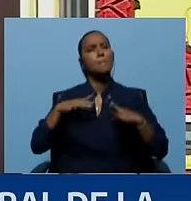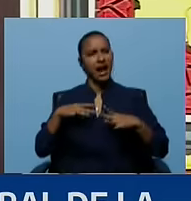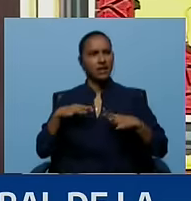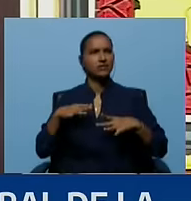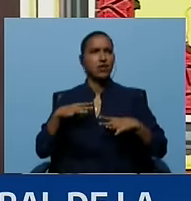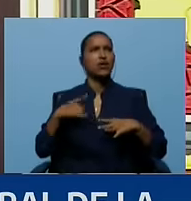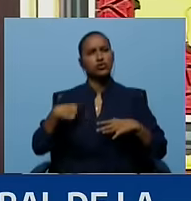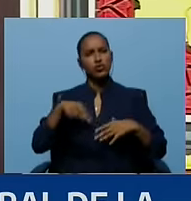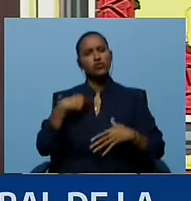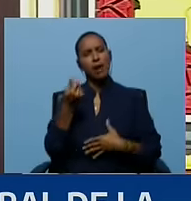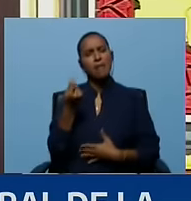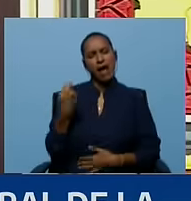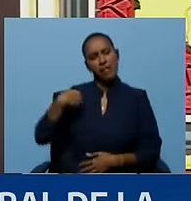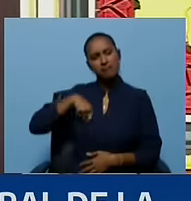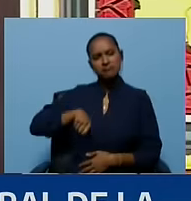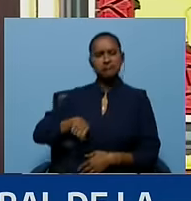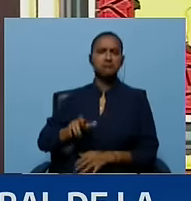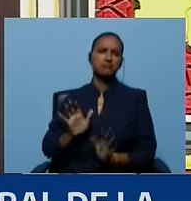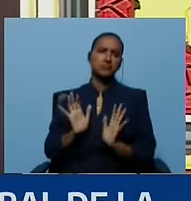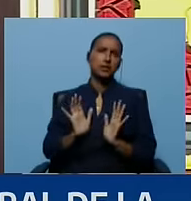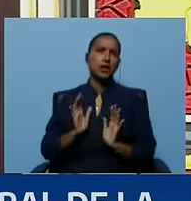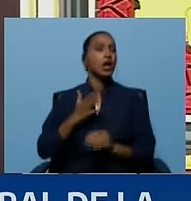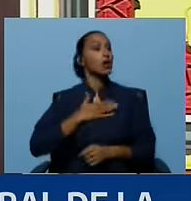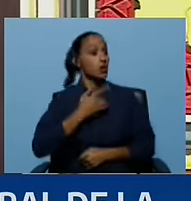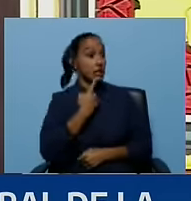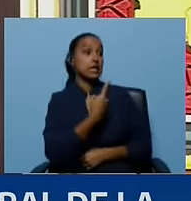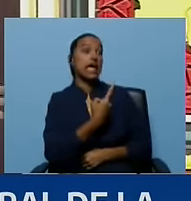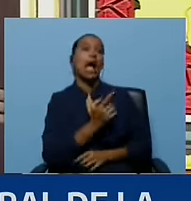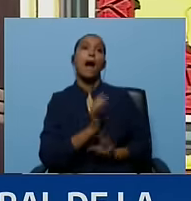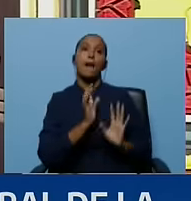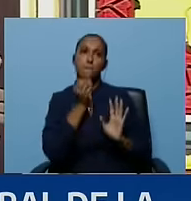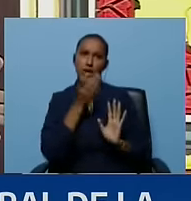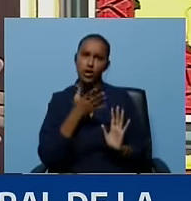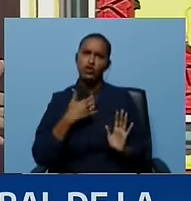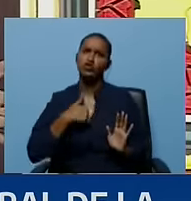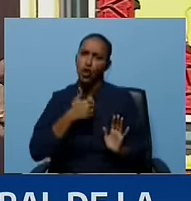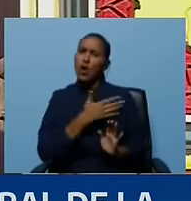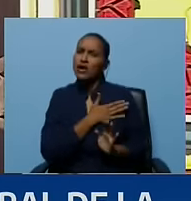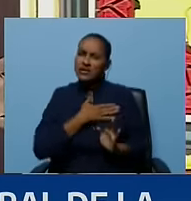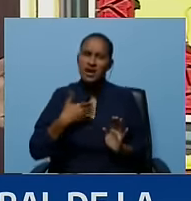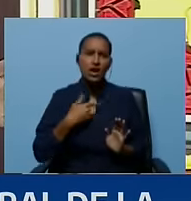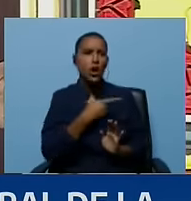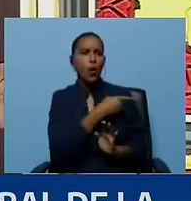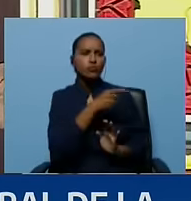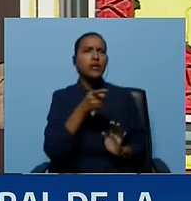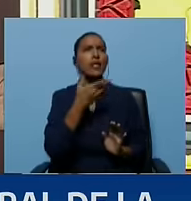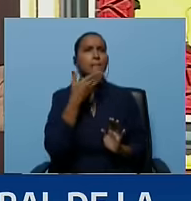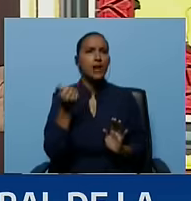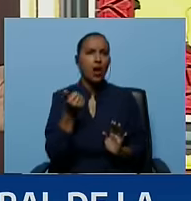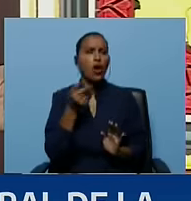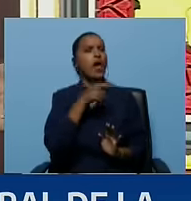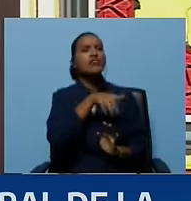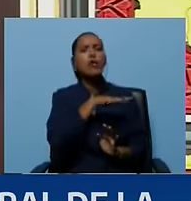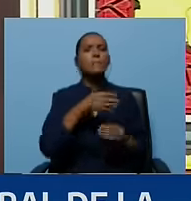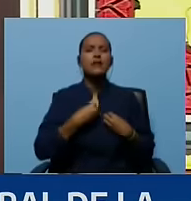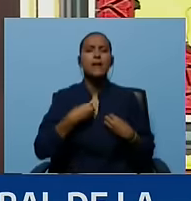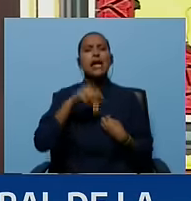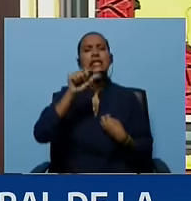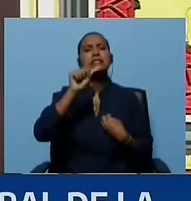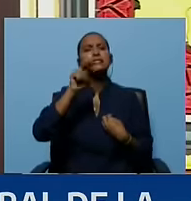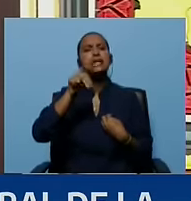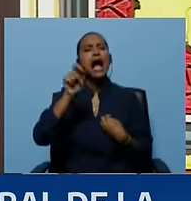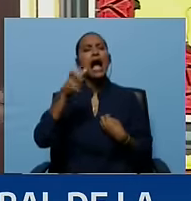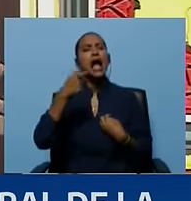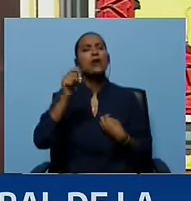salimos y nos ganamos una platica. Y yo le dije, bueno, yo prefiero que ustedes de San Agustín, los muchachos. Estaban en